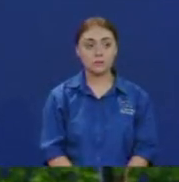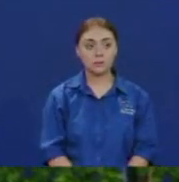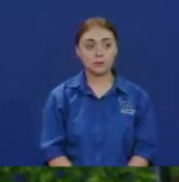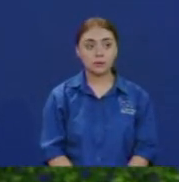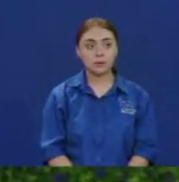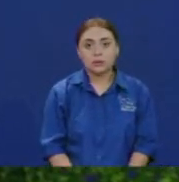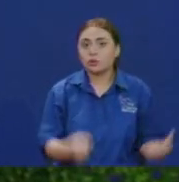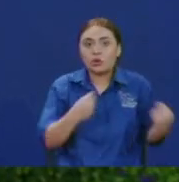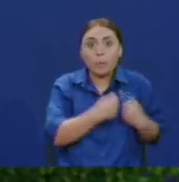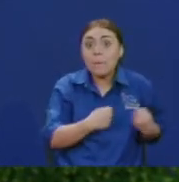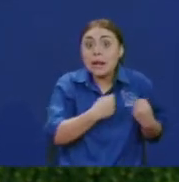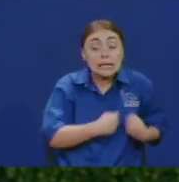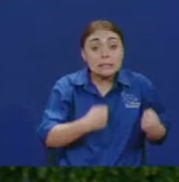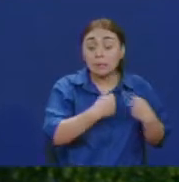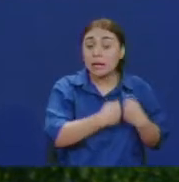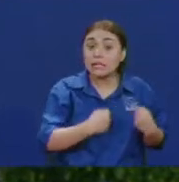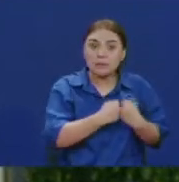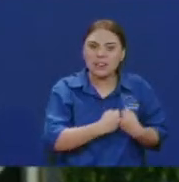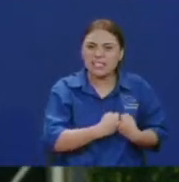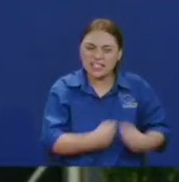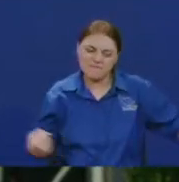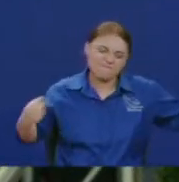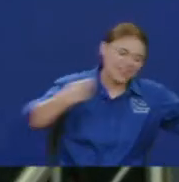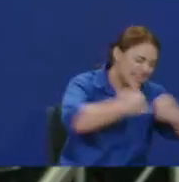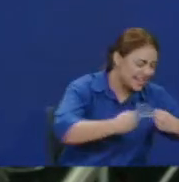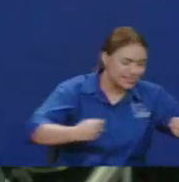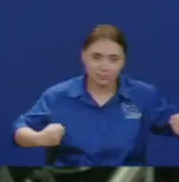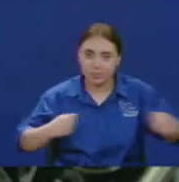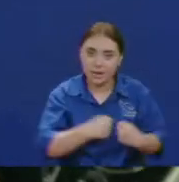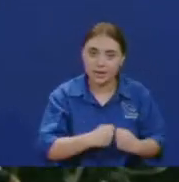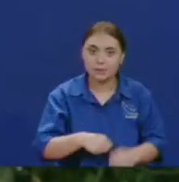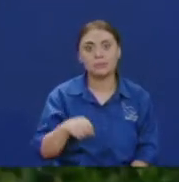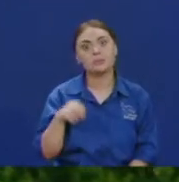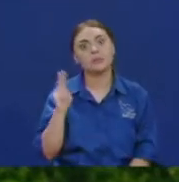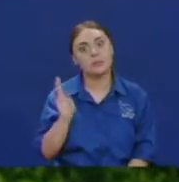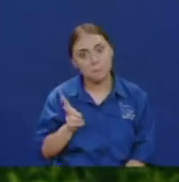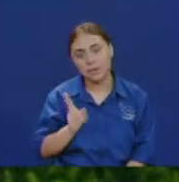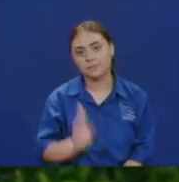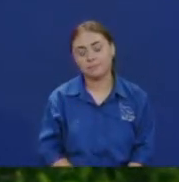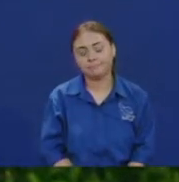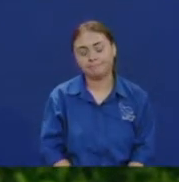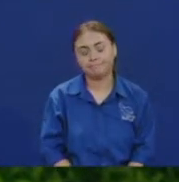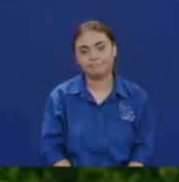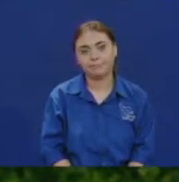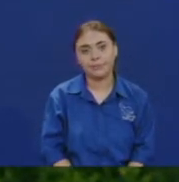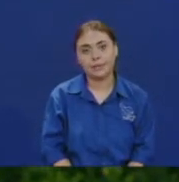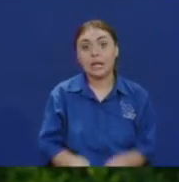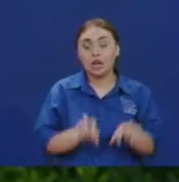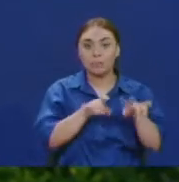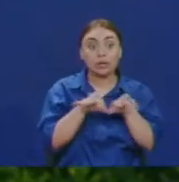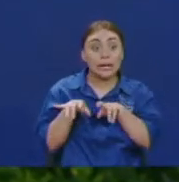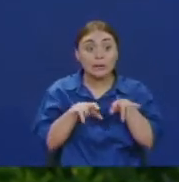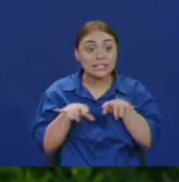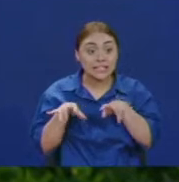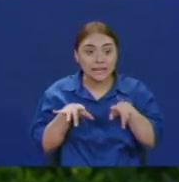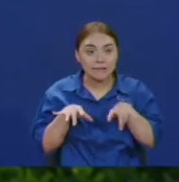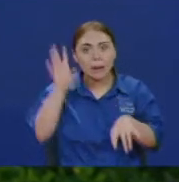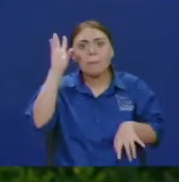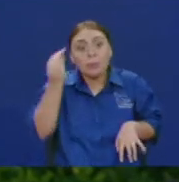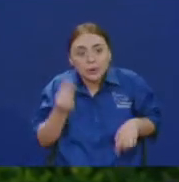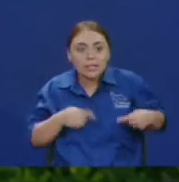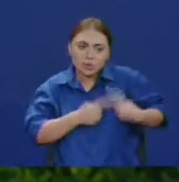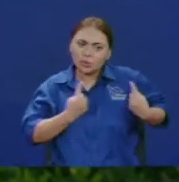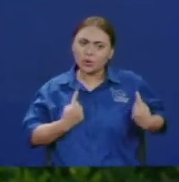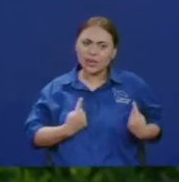Solo pelea, solo violencia. Y lo peor es que lo dejan ver, pero su corazón está